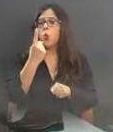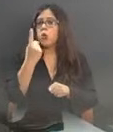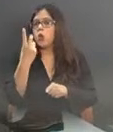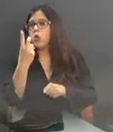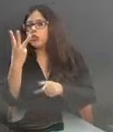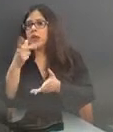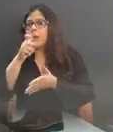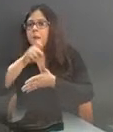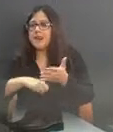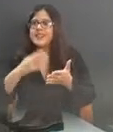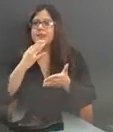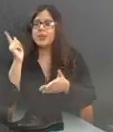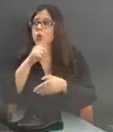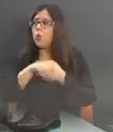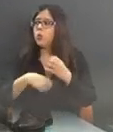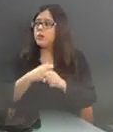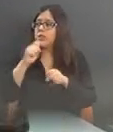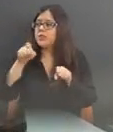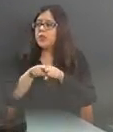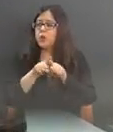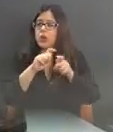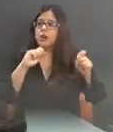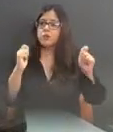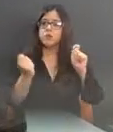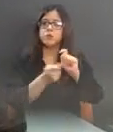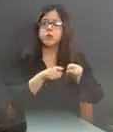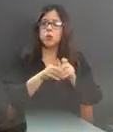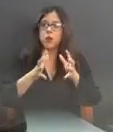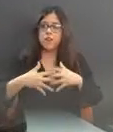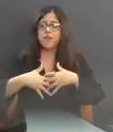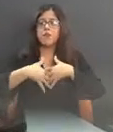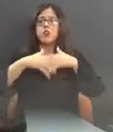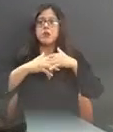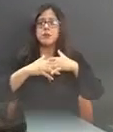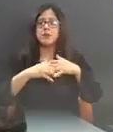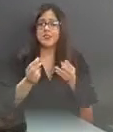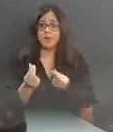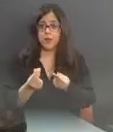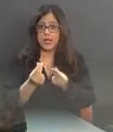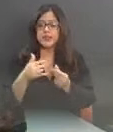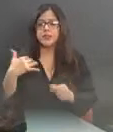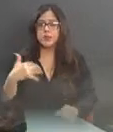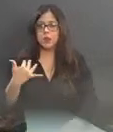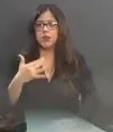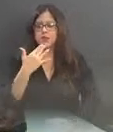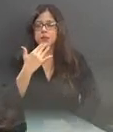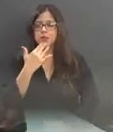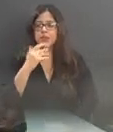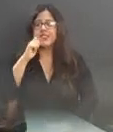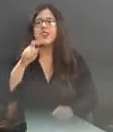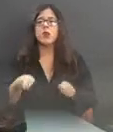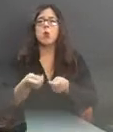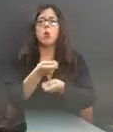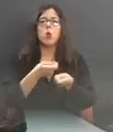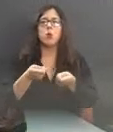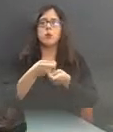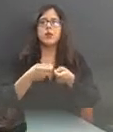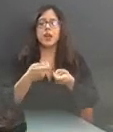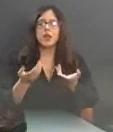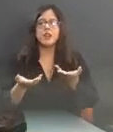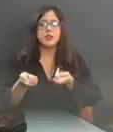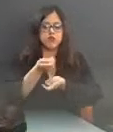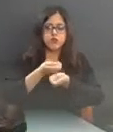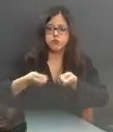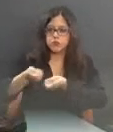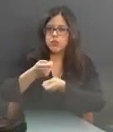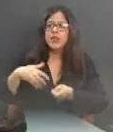marca también una caída del tipo cambio, un fortalecimiento del peso muy relevante también, una economía importadora, es relevante el